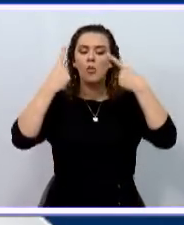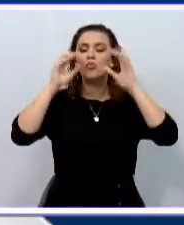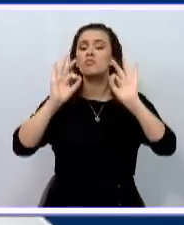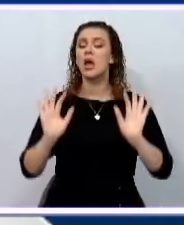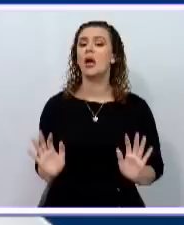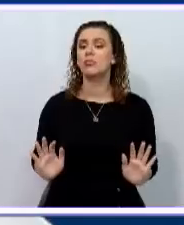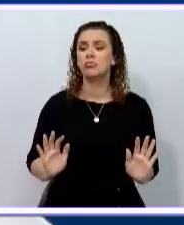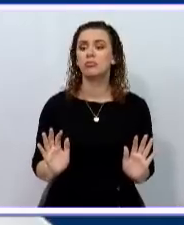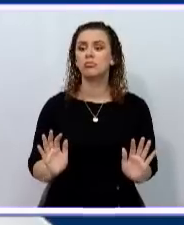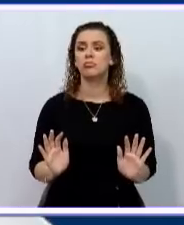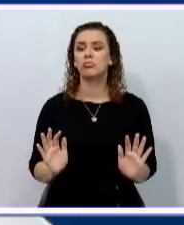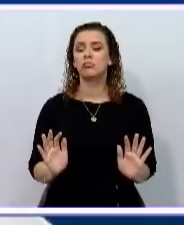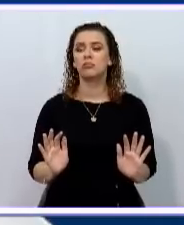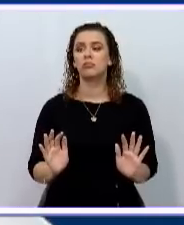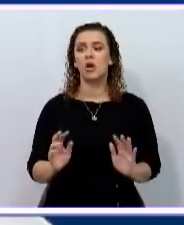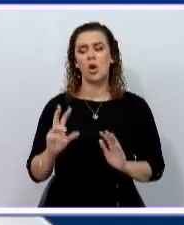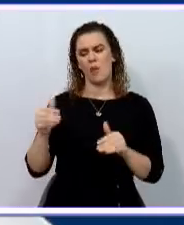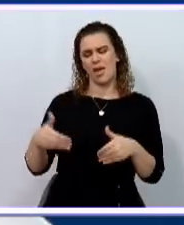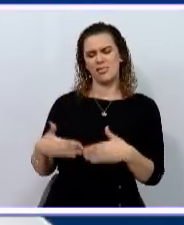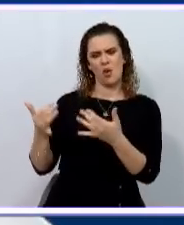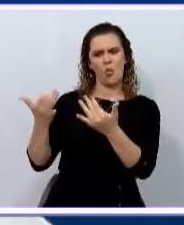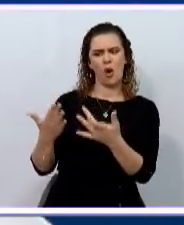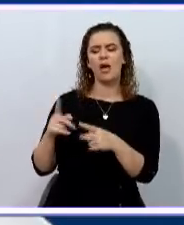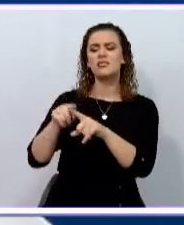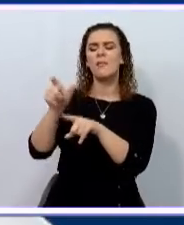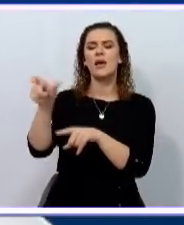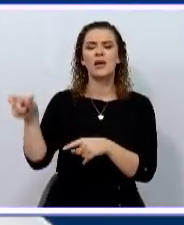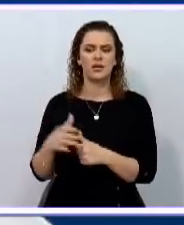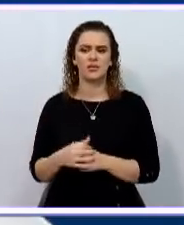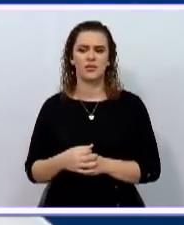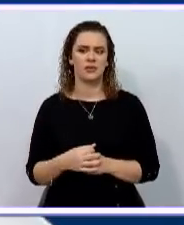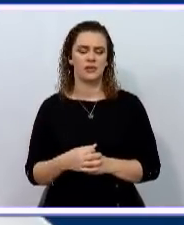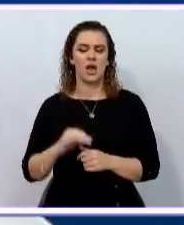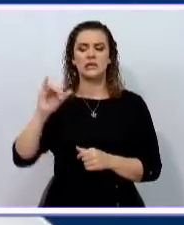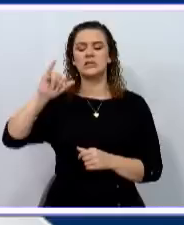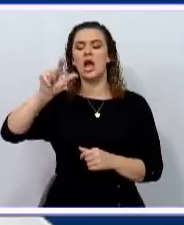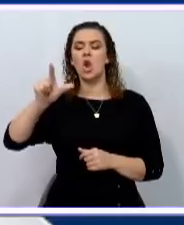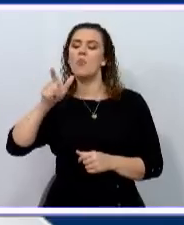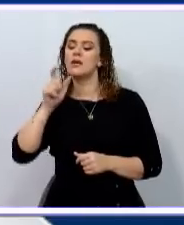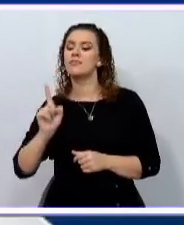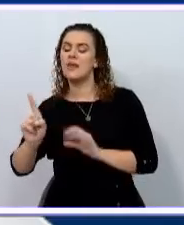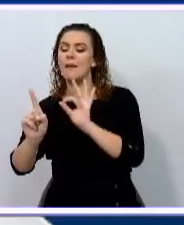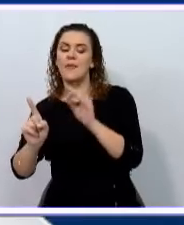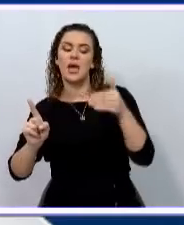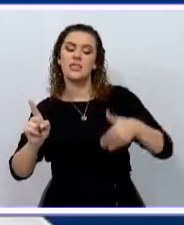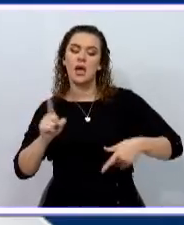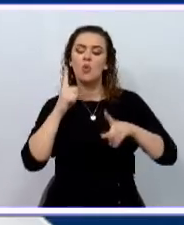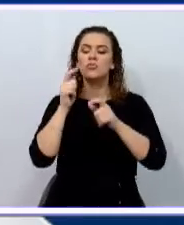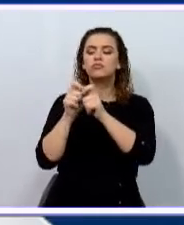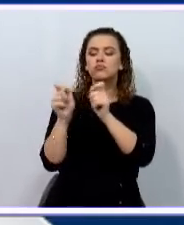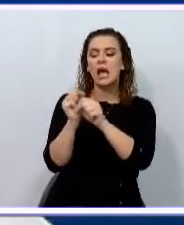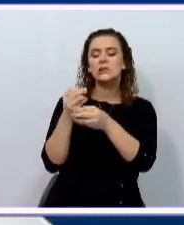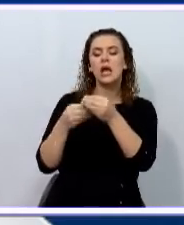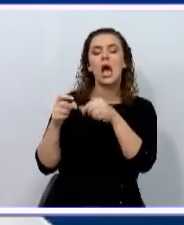y todos los jugadores Sí pero el supo medir cuando